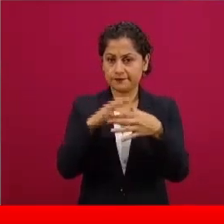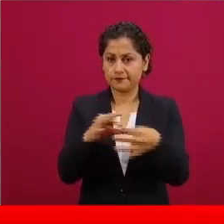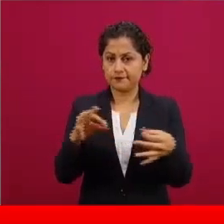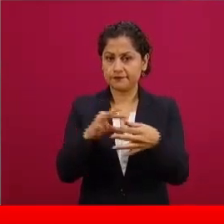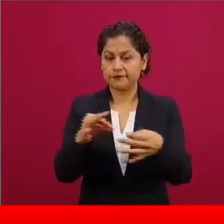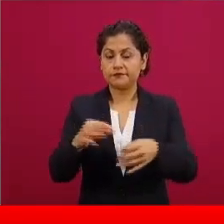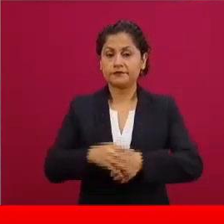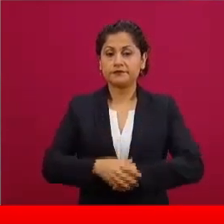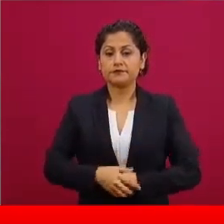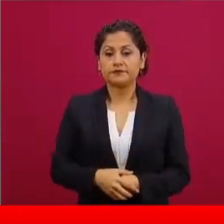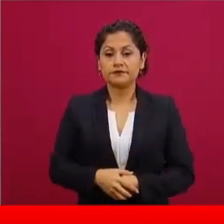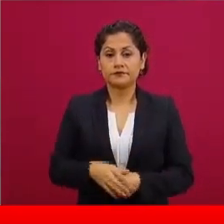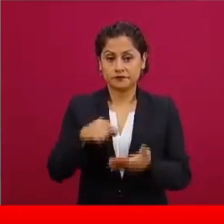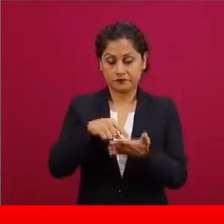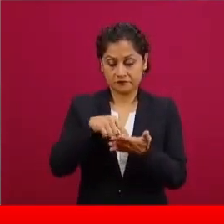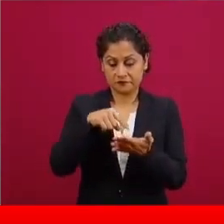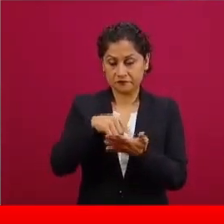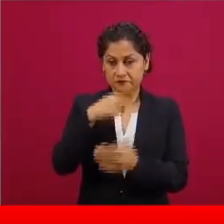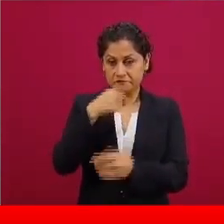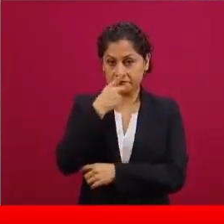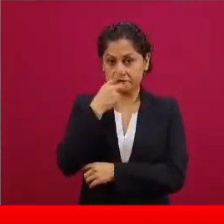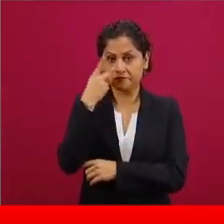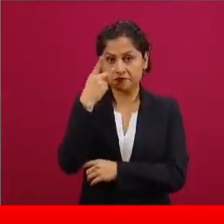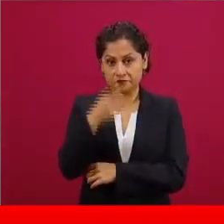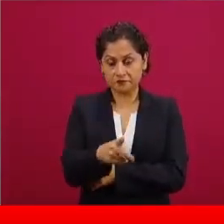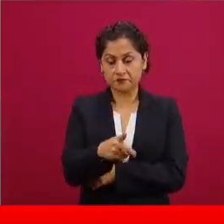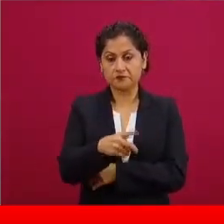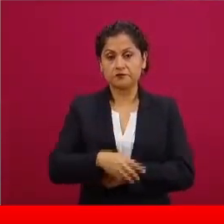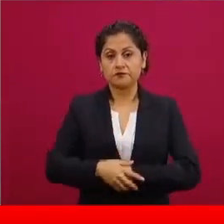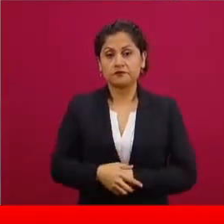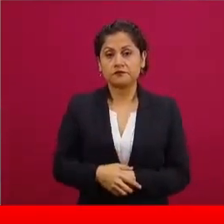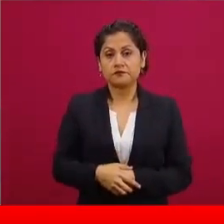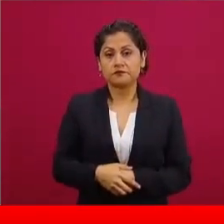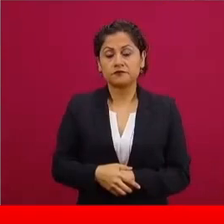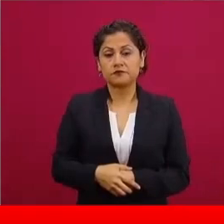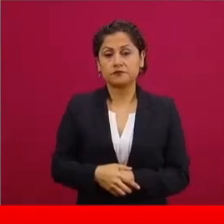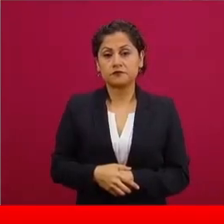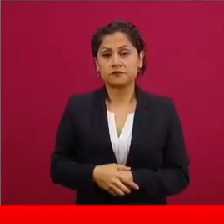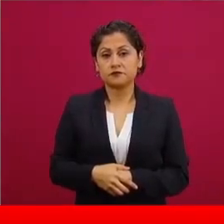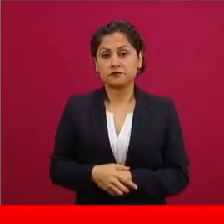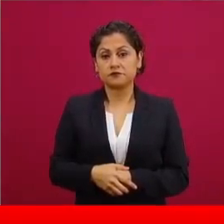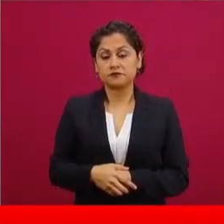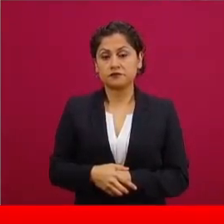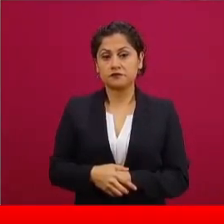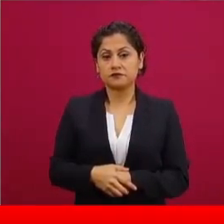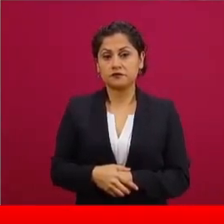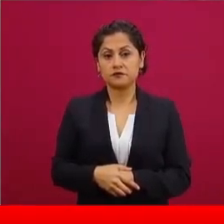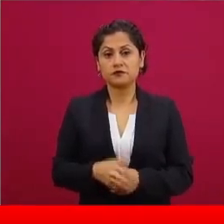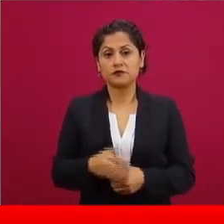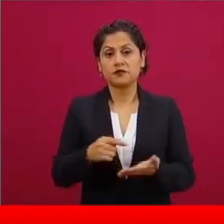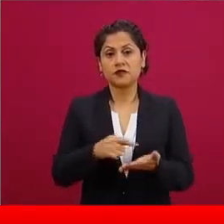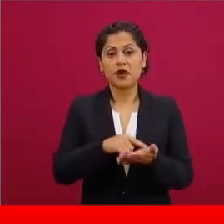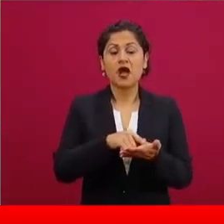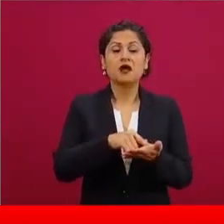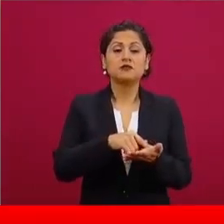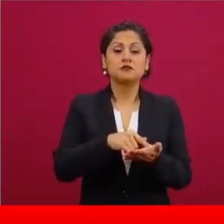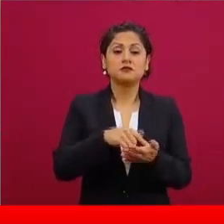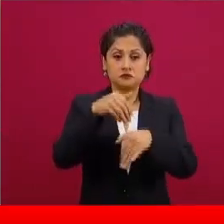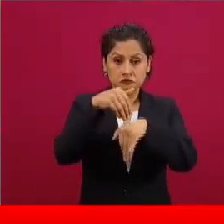que de conformidad con los criterios que nos rigen de eficiencia